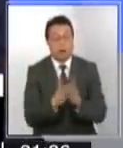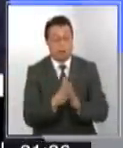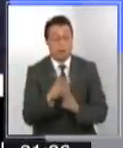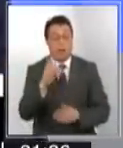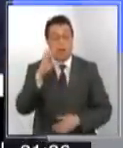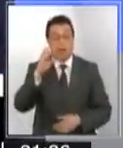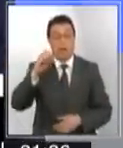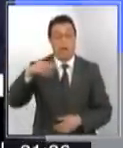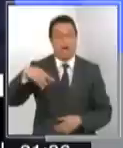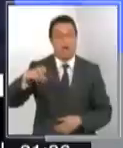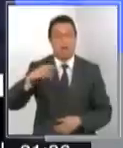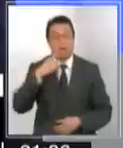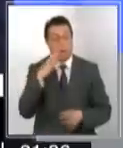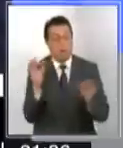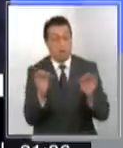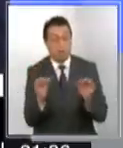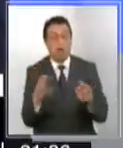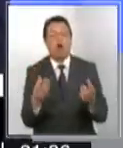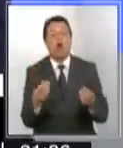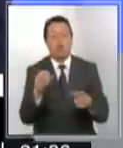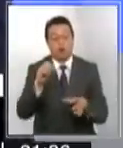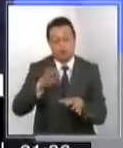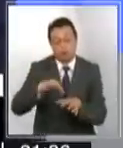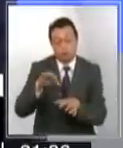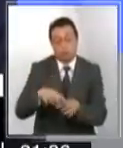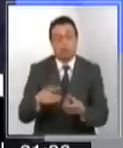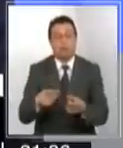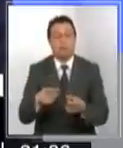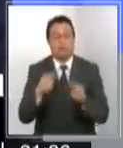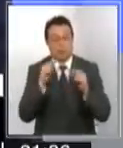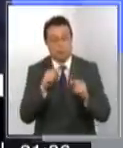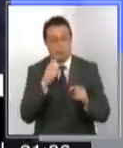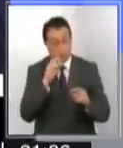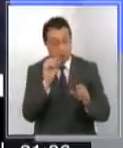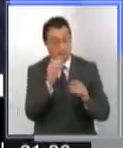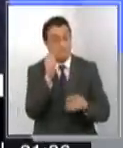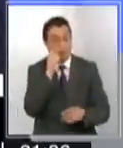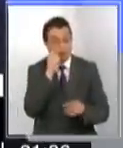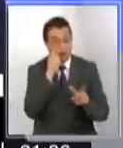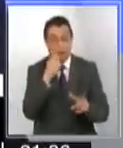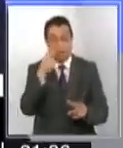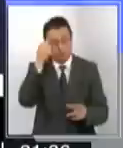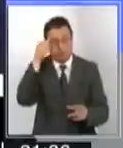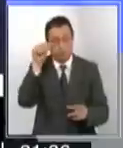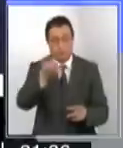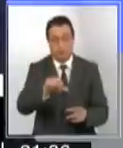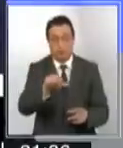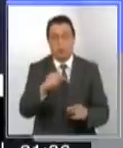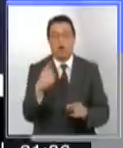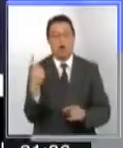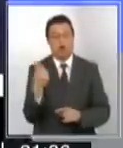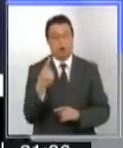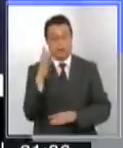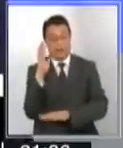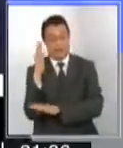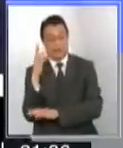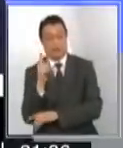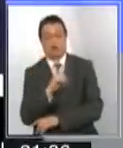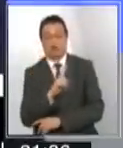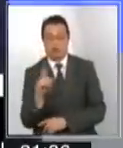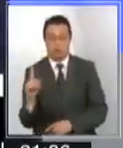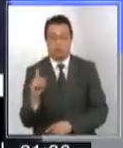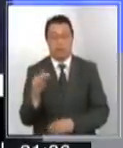cómo se cultivan y todas las cosas. Entonces, el consumo personal no está penalizado. Y el autocultivo sí. Claro,